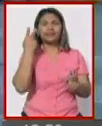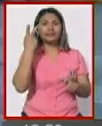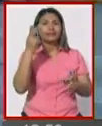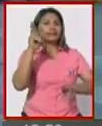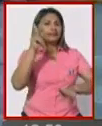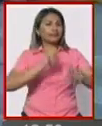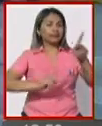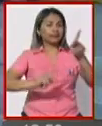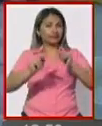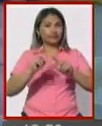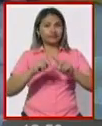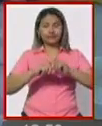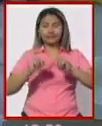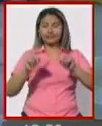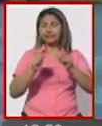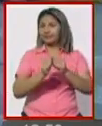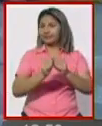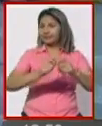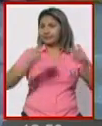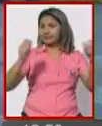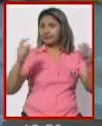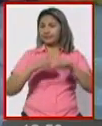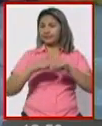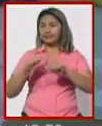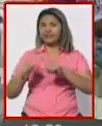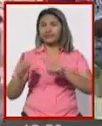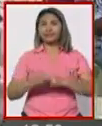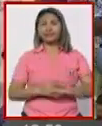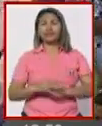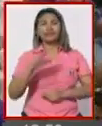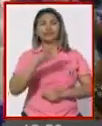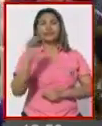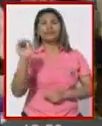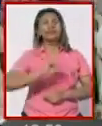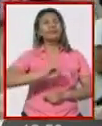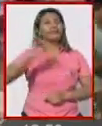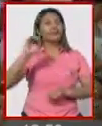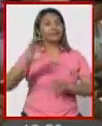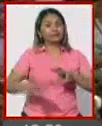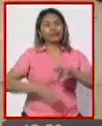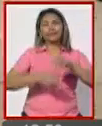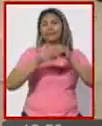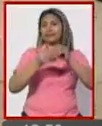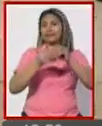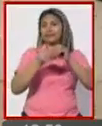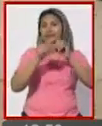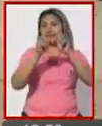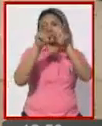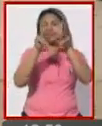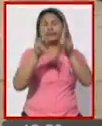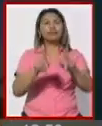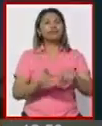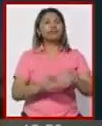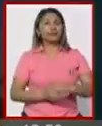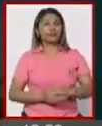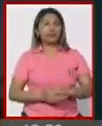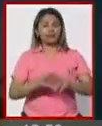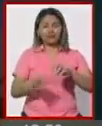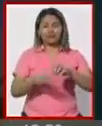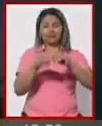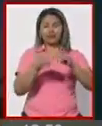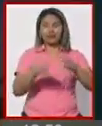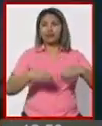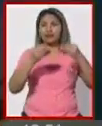gente. Diferencia abismal de casi un 500% de incremento de personas que se van a